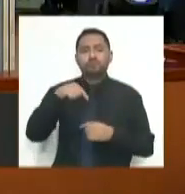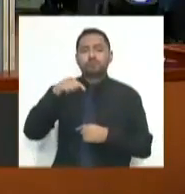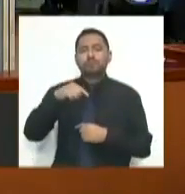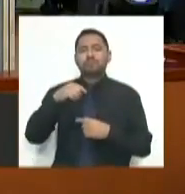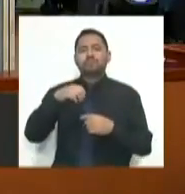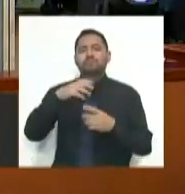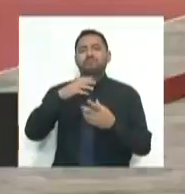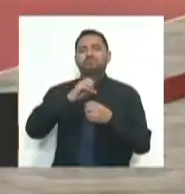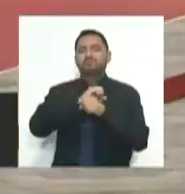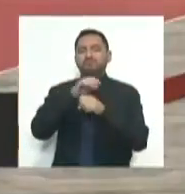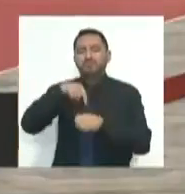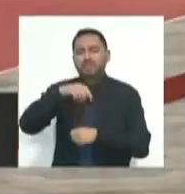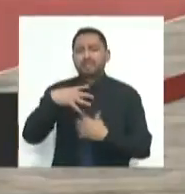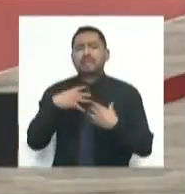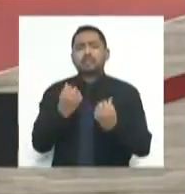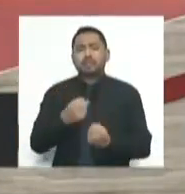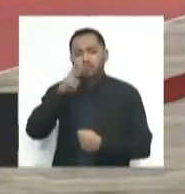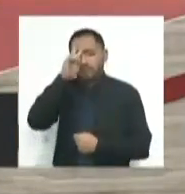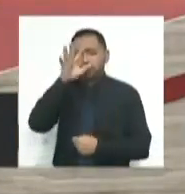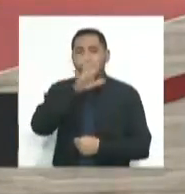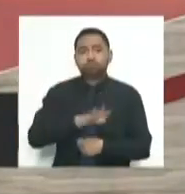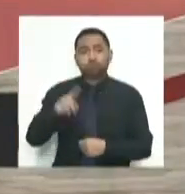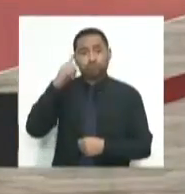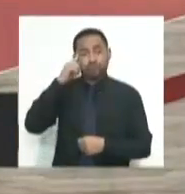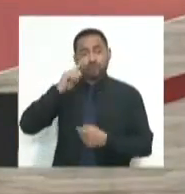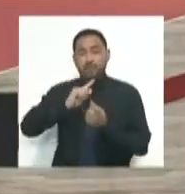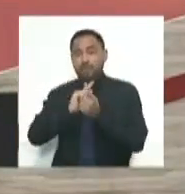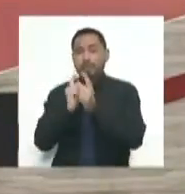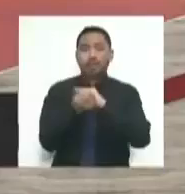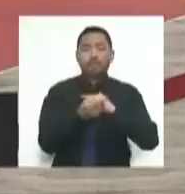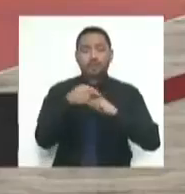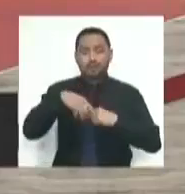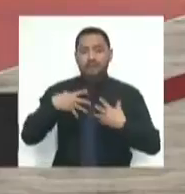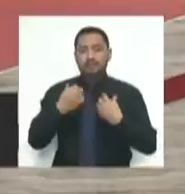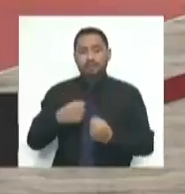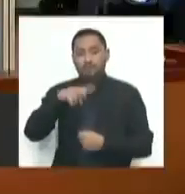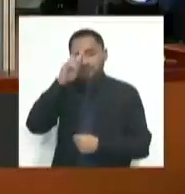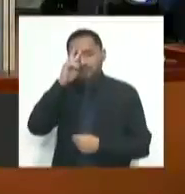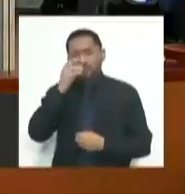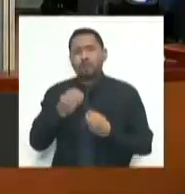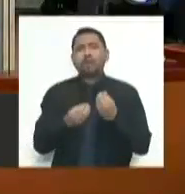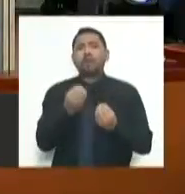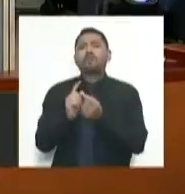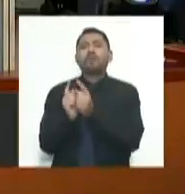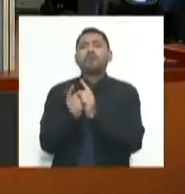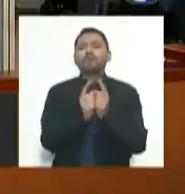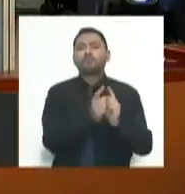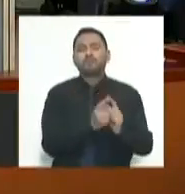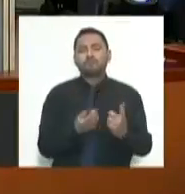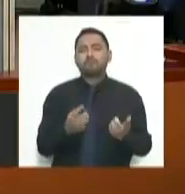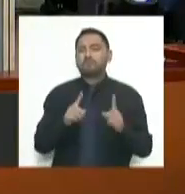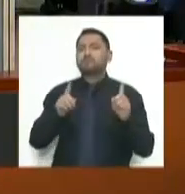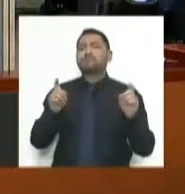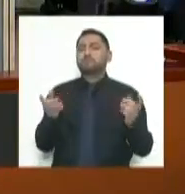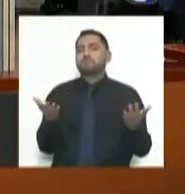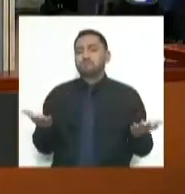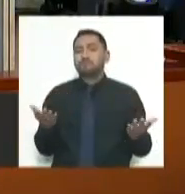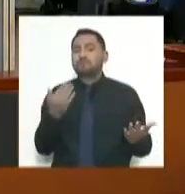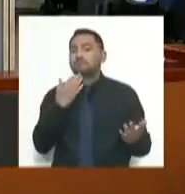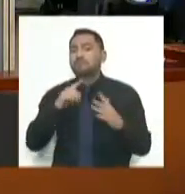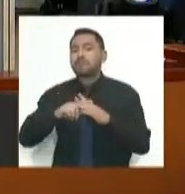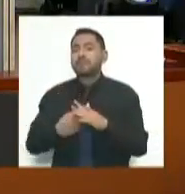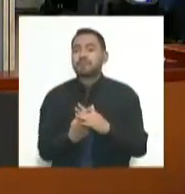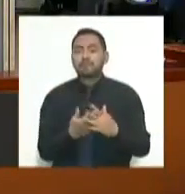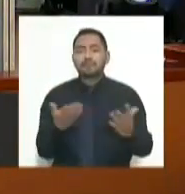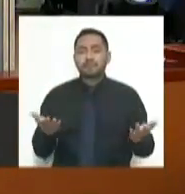democracia pero hay dos aspectos coyunturales que han tenido una enorme gravitación sobre los peruanos en los últimos años